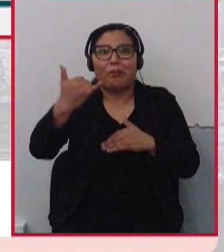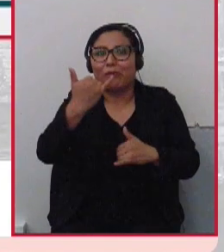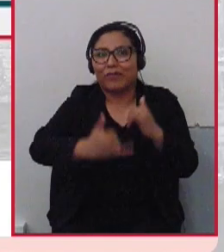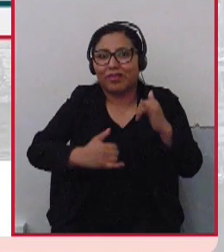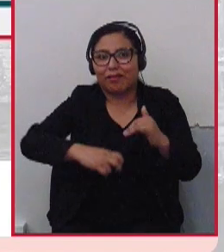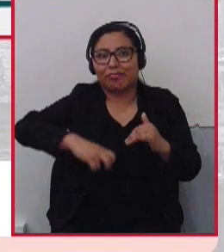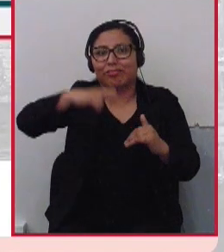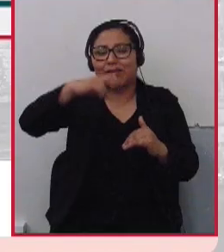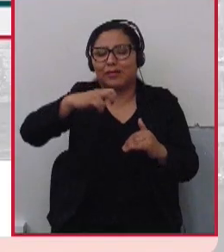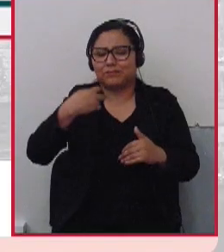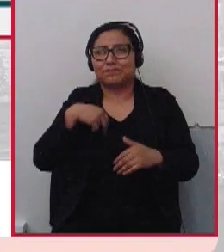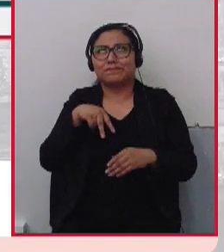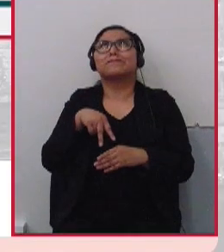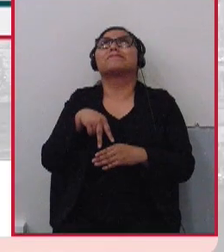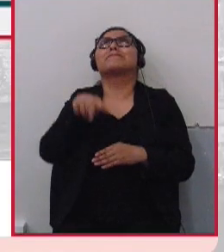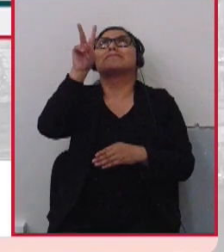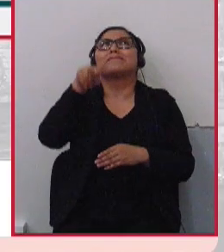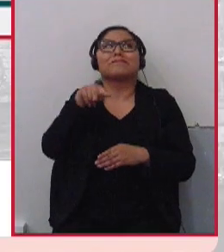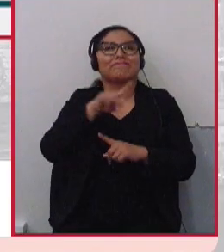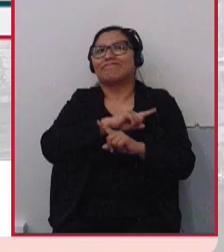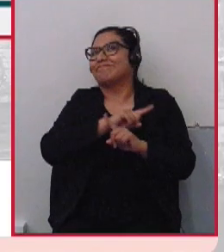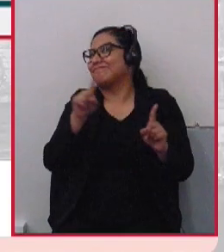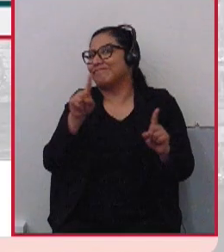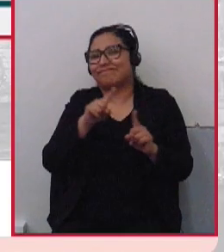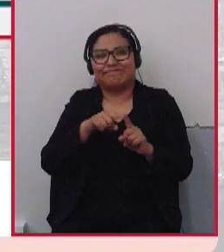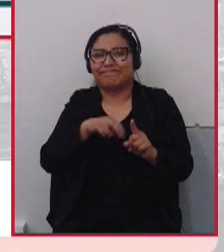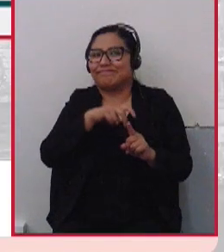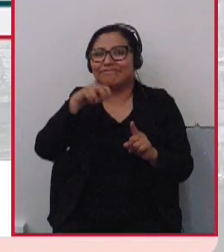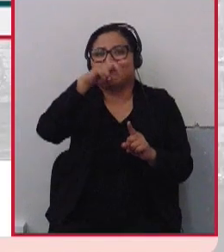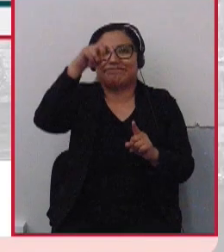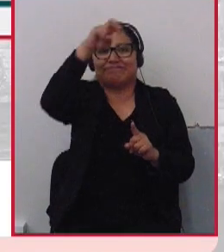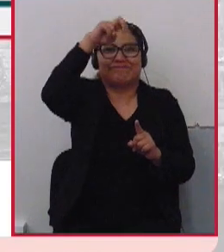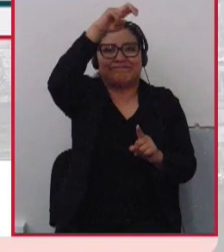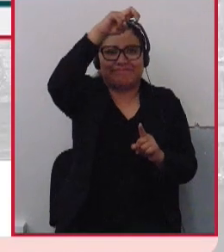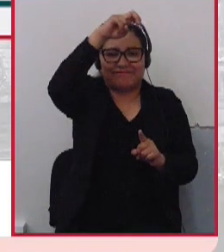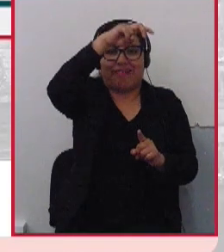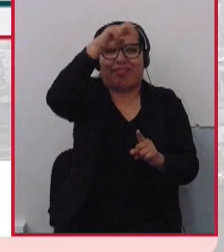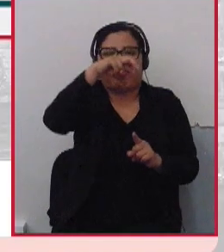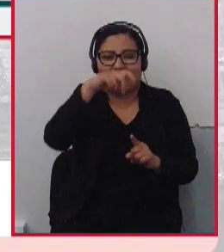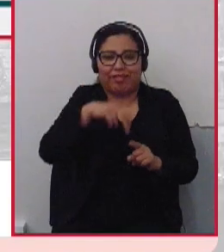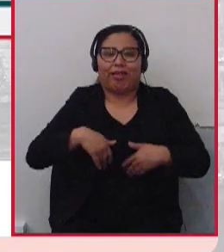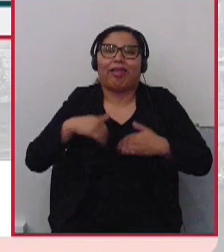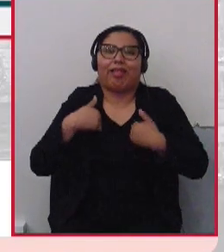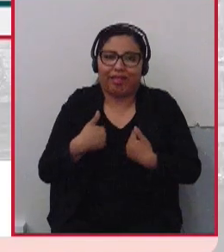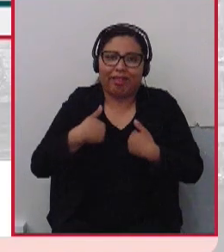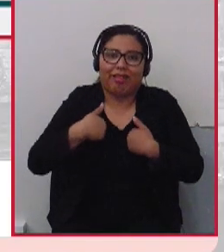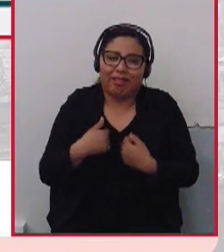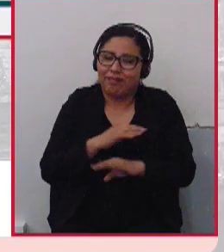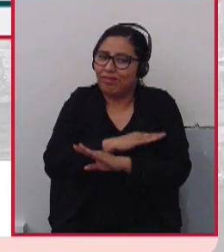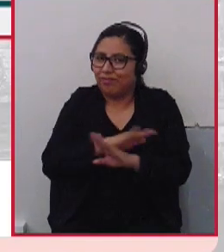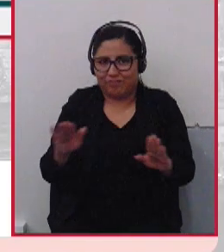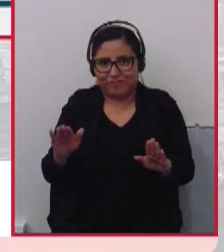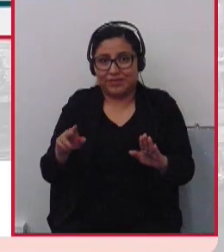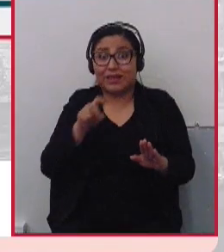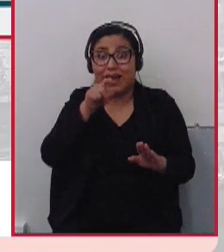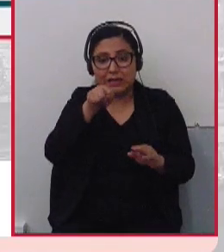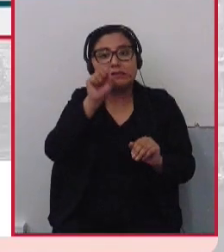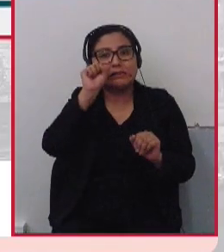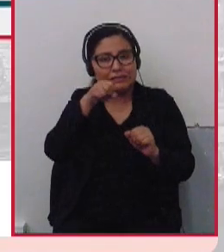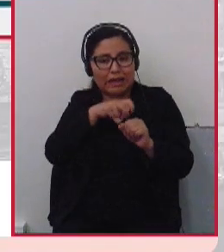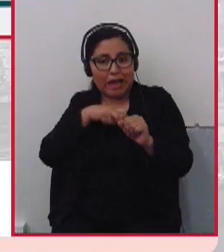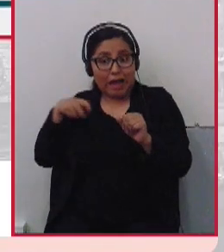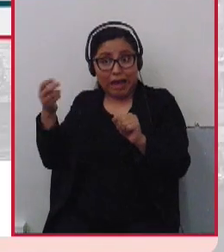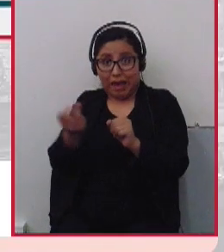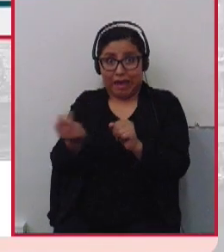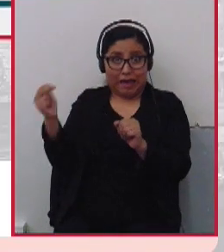ya el operador ya no subía. Subía 2 veces y se acabó sus piernas. Entonces, acá nosotros tenemos un ascensor en la parte posterior, pero nos ha